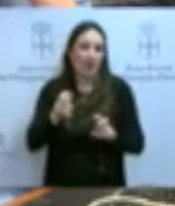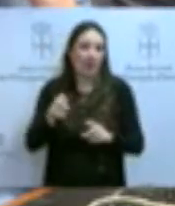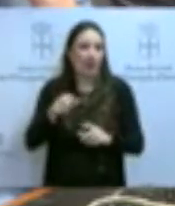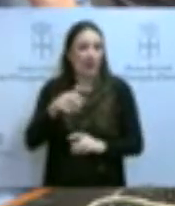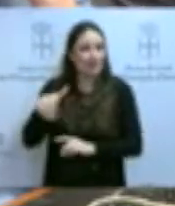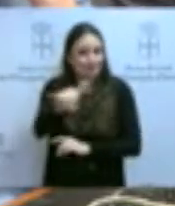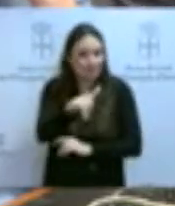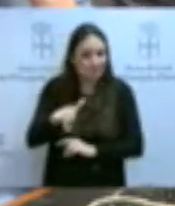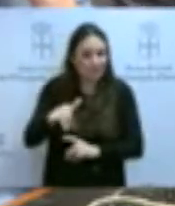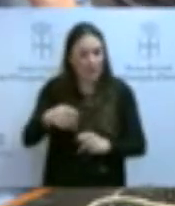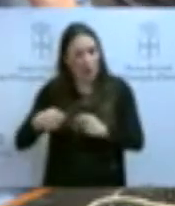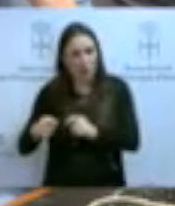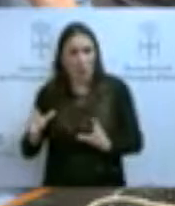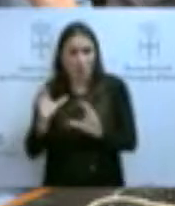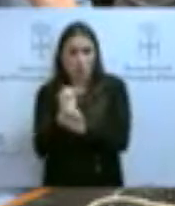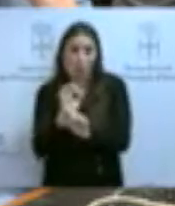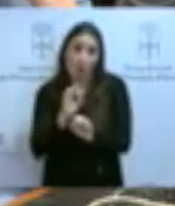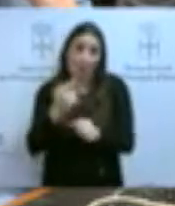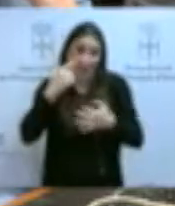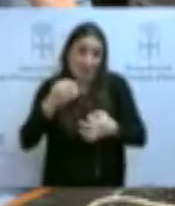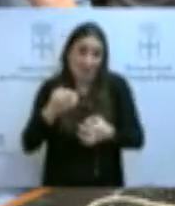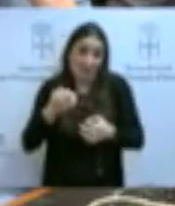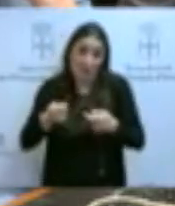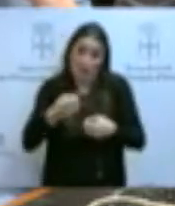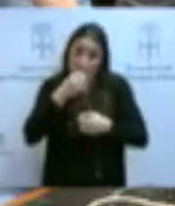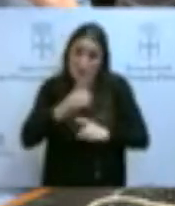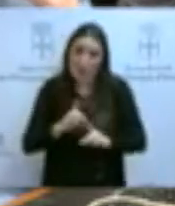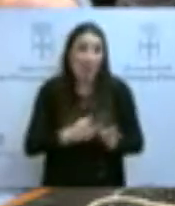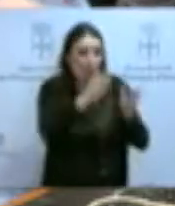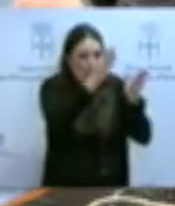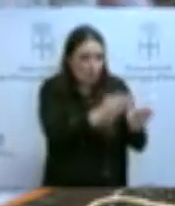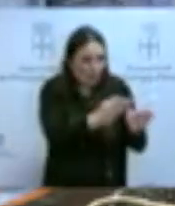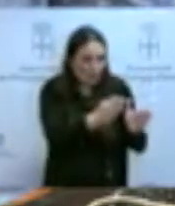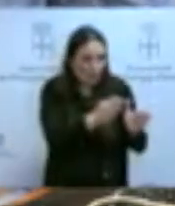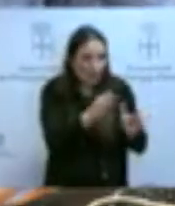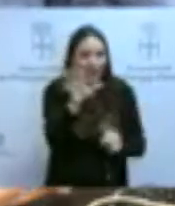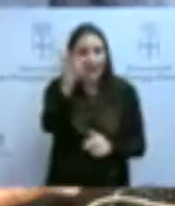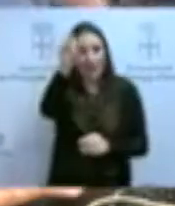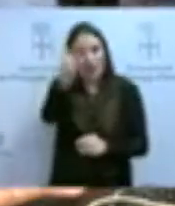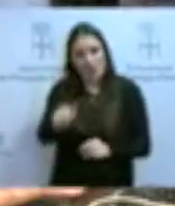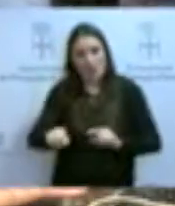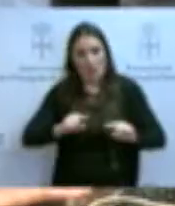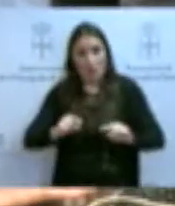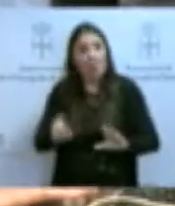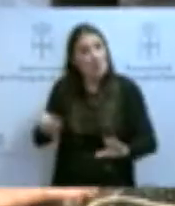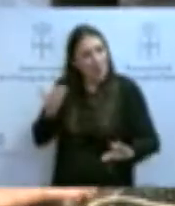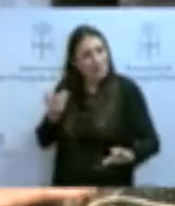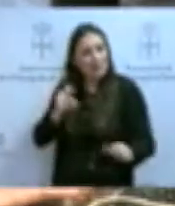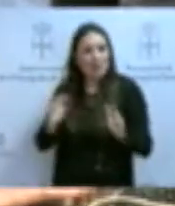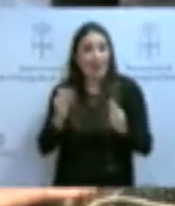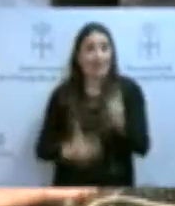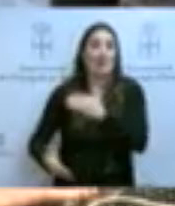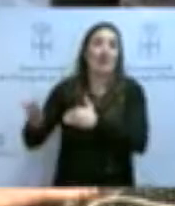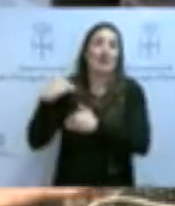engranaje negociador, o más bien no negociador. Pero fue usted quien lo nombró y había también precedentes, porque ya en la anterior etapa, en la